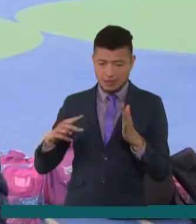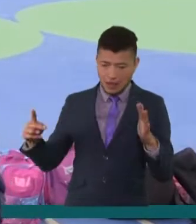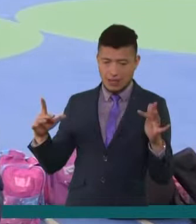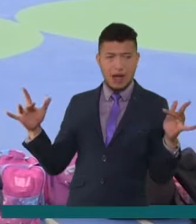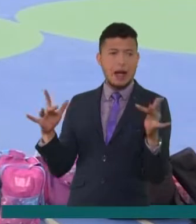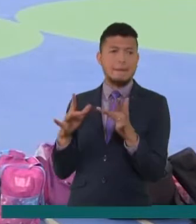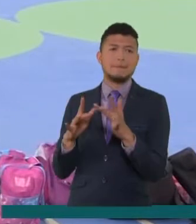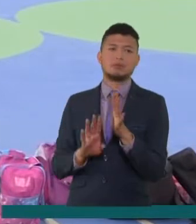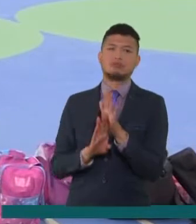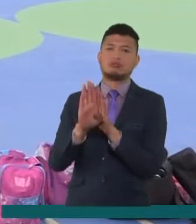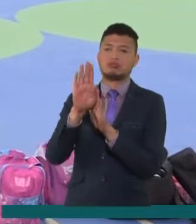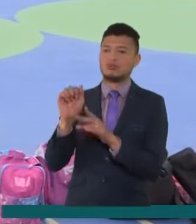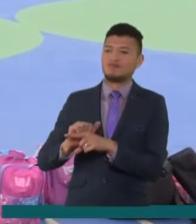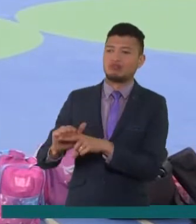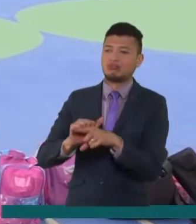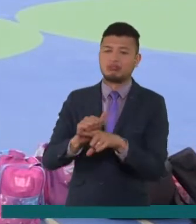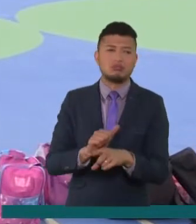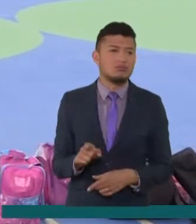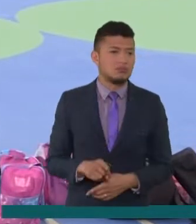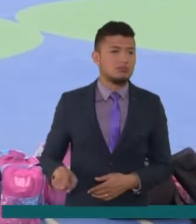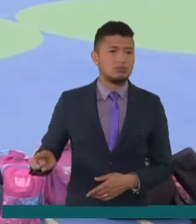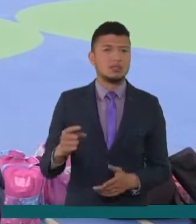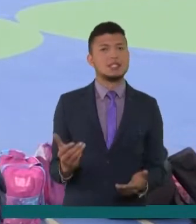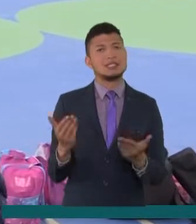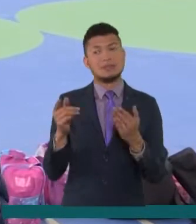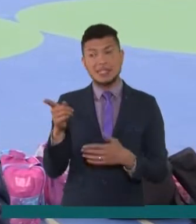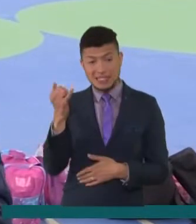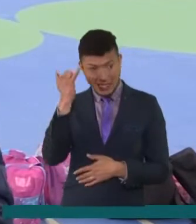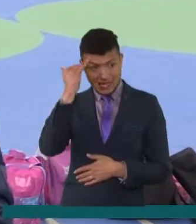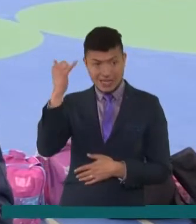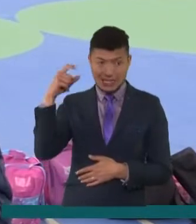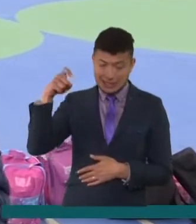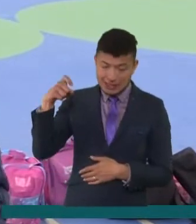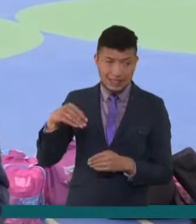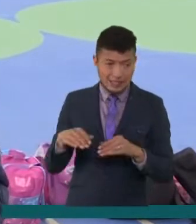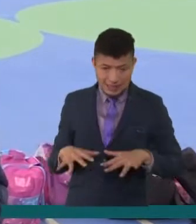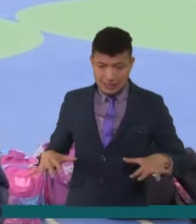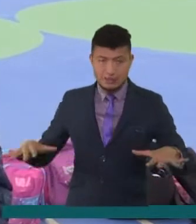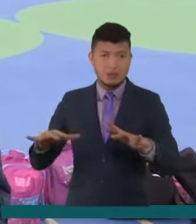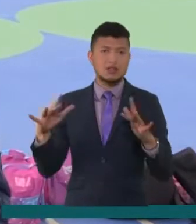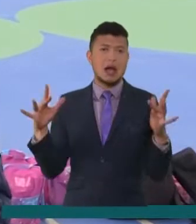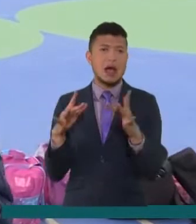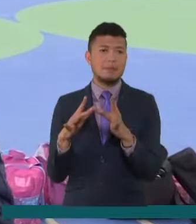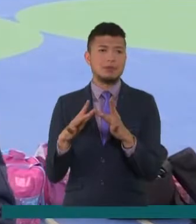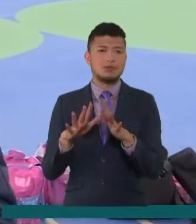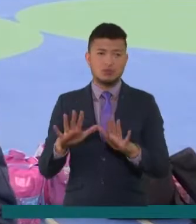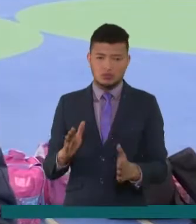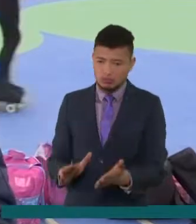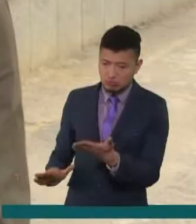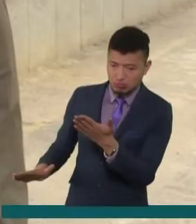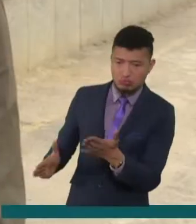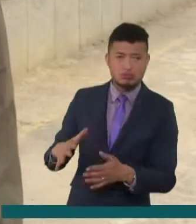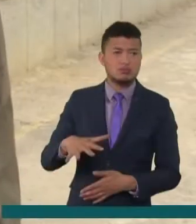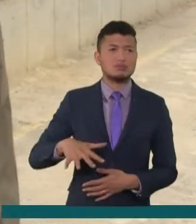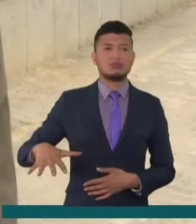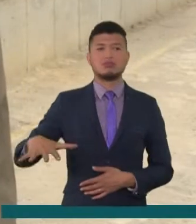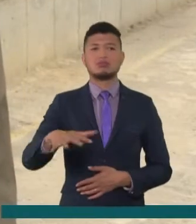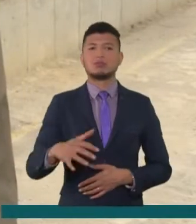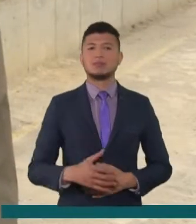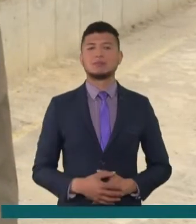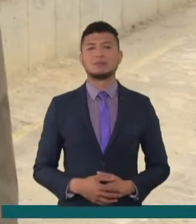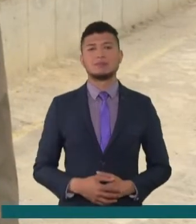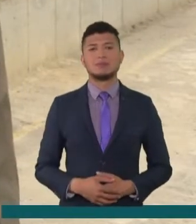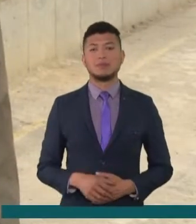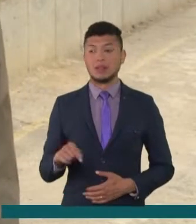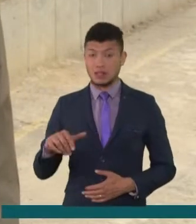técnicas que permitan el desarrollo de estas prácticas de ahí surgió la necesidad de contar con un espacio como la pista de patinaje es un espacio que